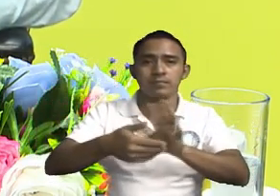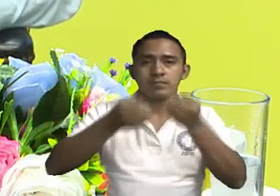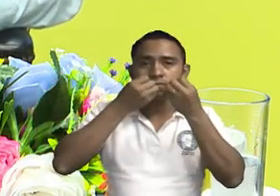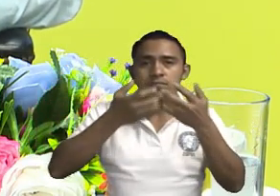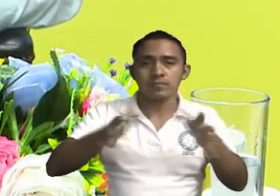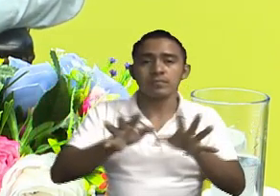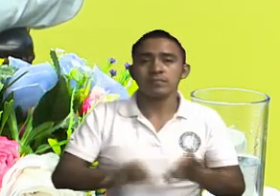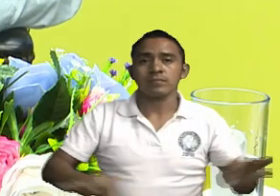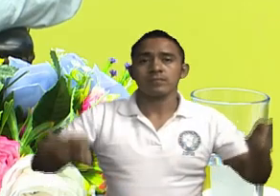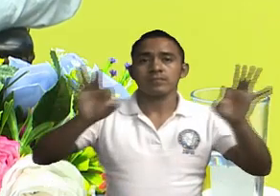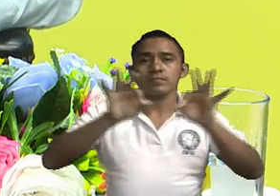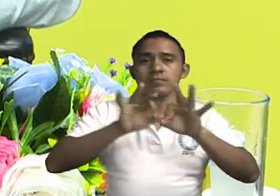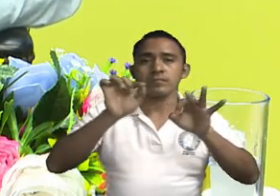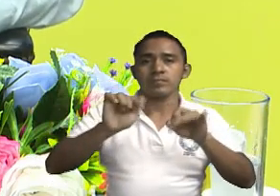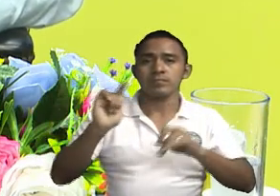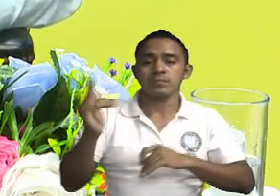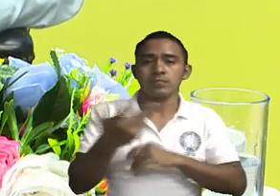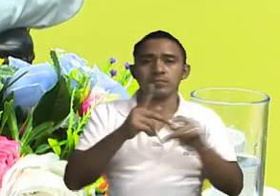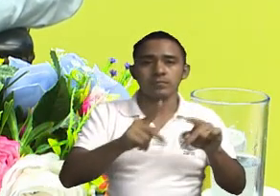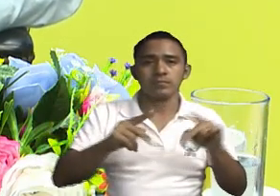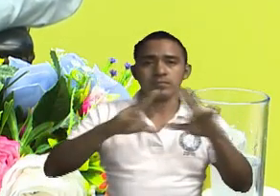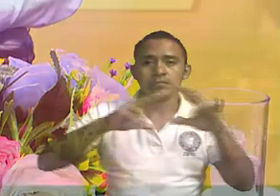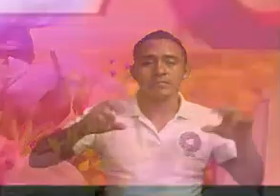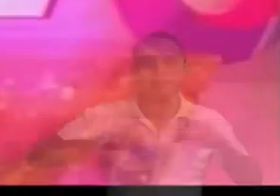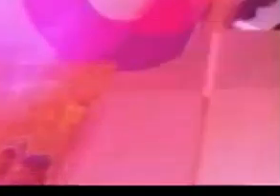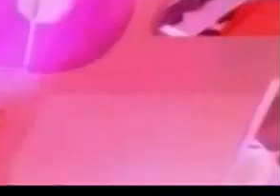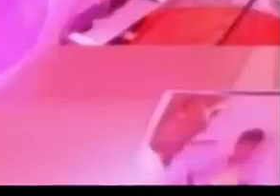muy importante para todos los nicaragüenses.